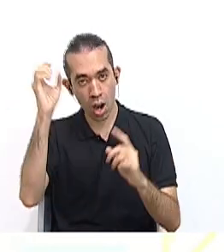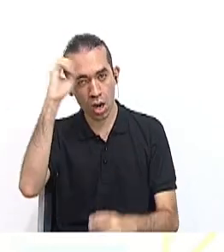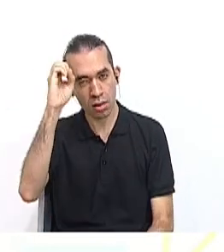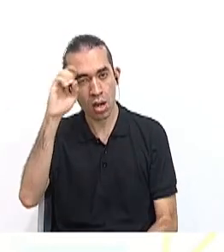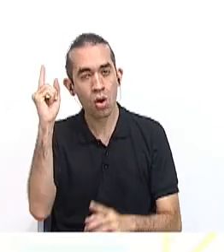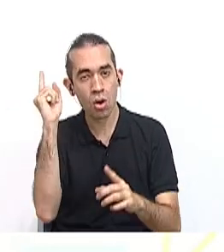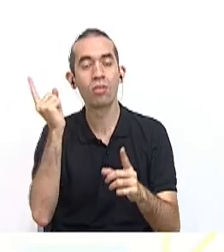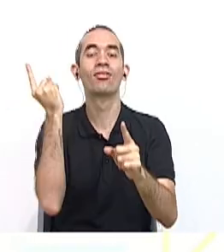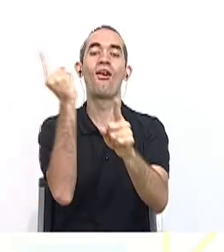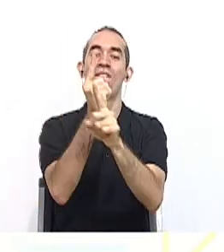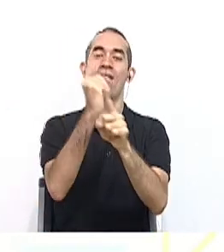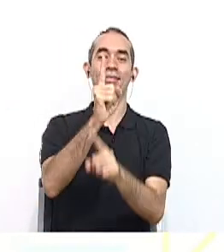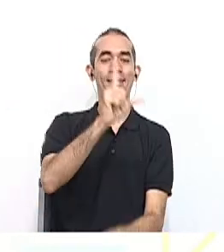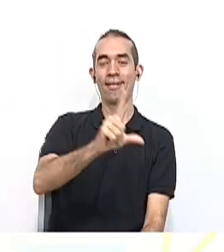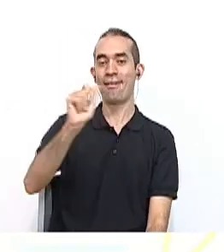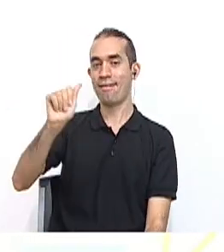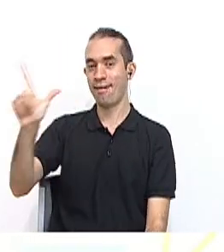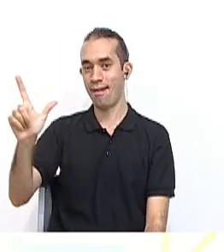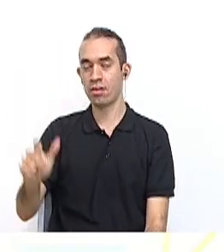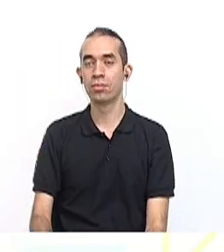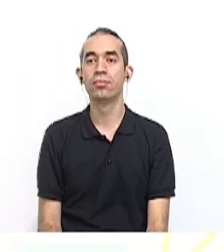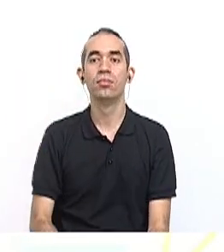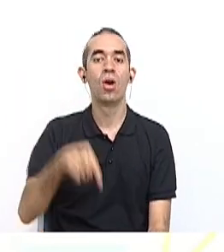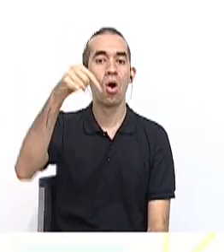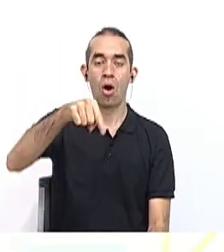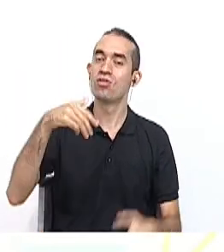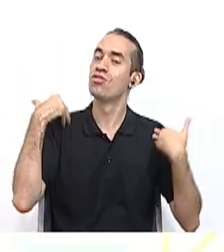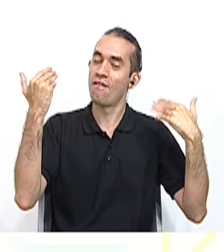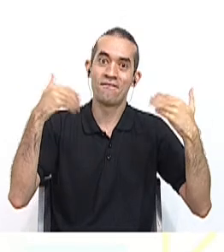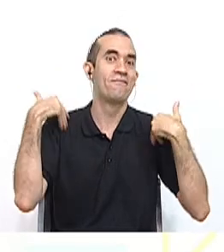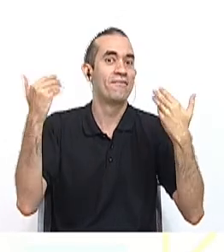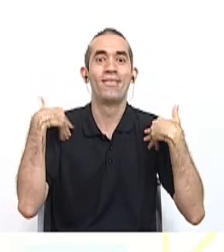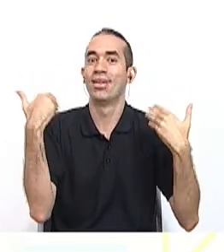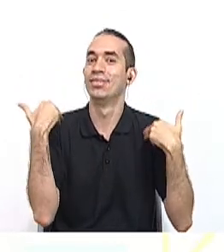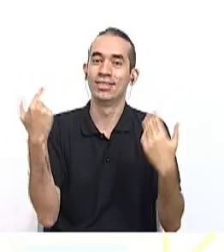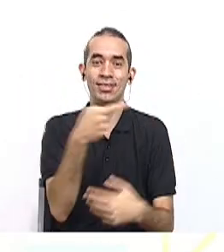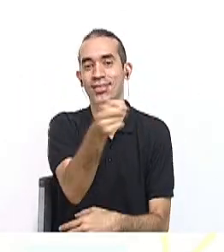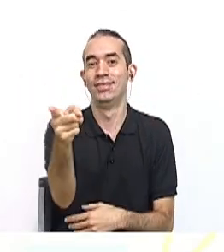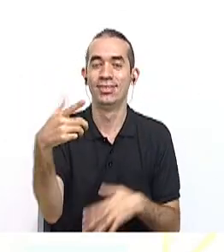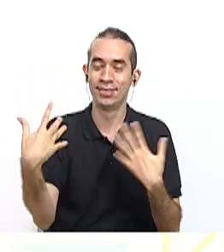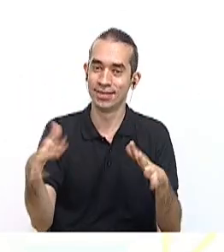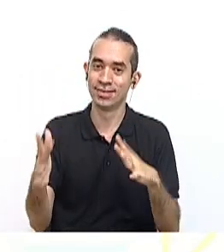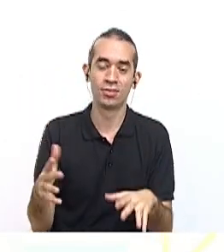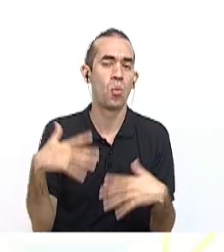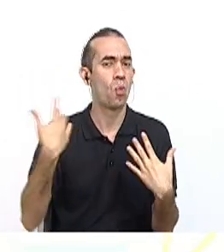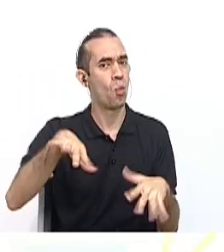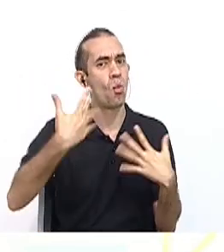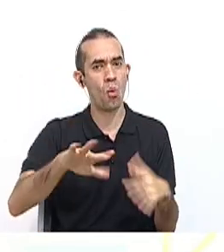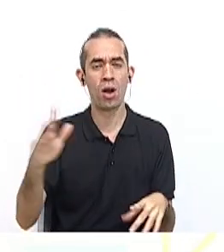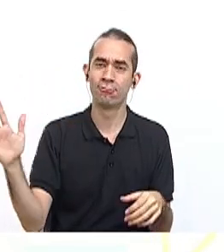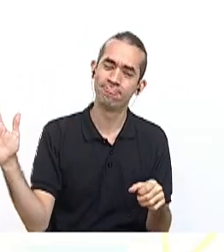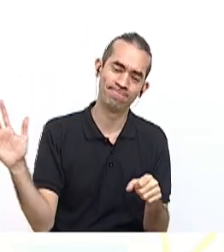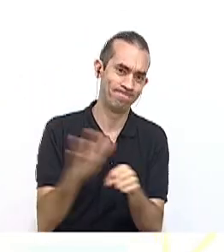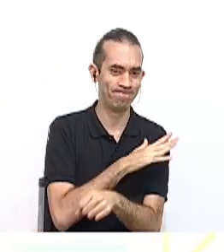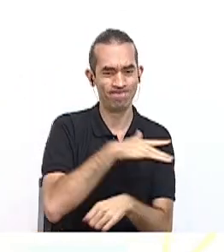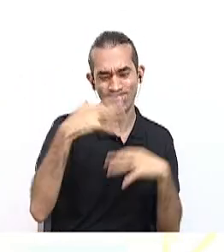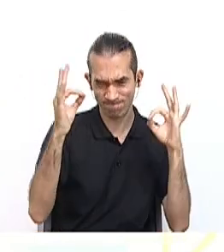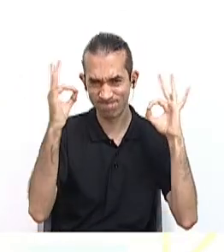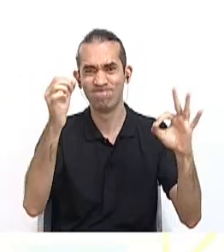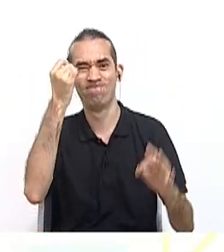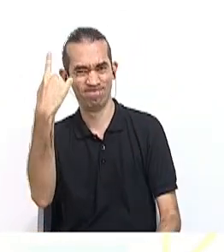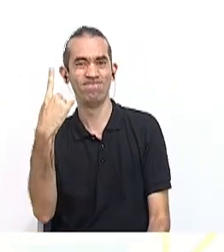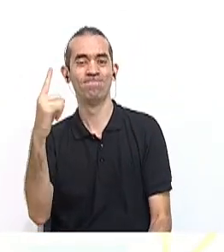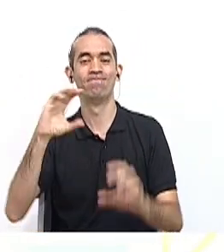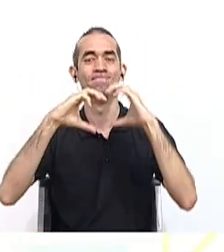correcto. Lado, ángulo, lado. Hoy estoy feliz porque ustedes están, pero completísimos en esta clase.